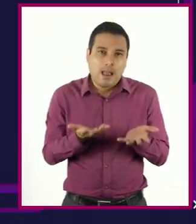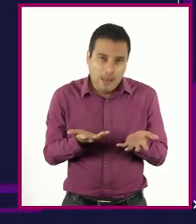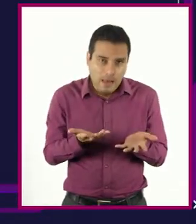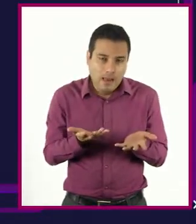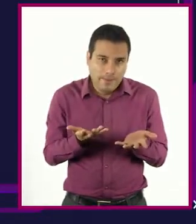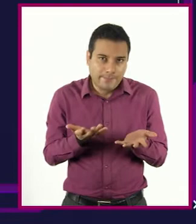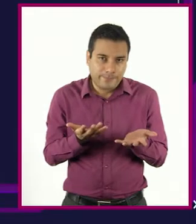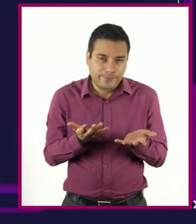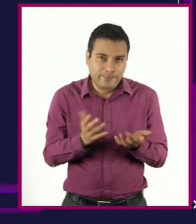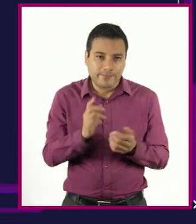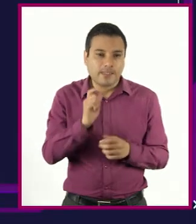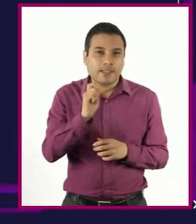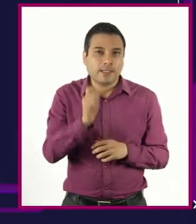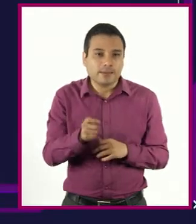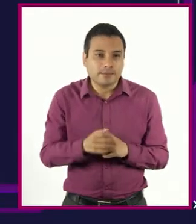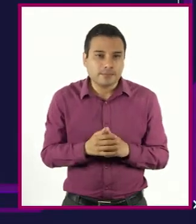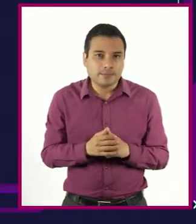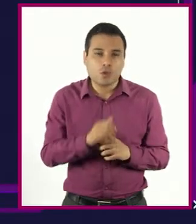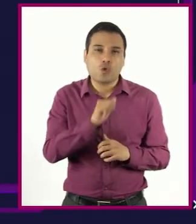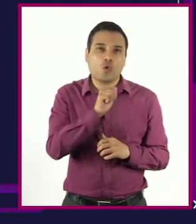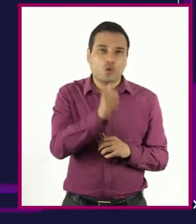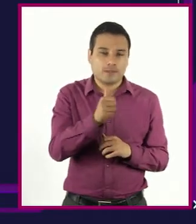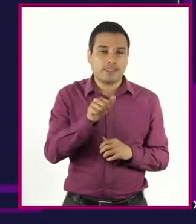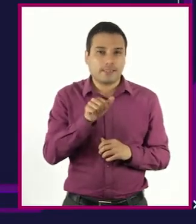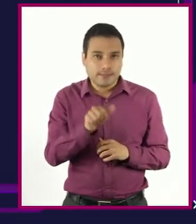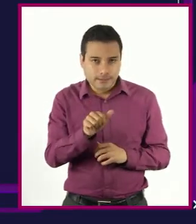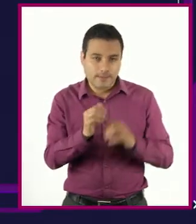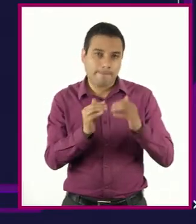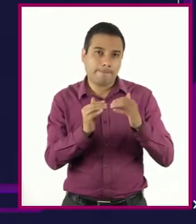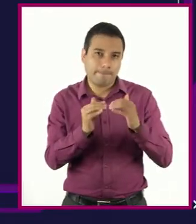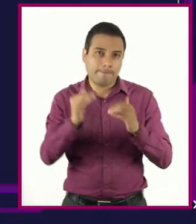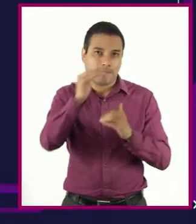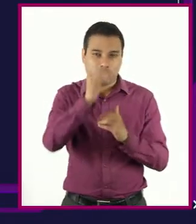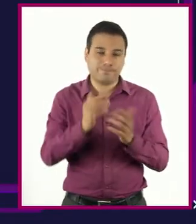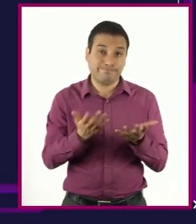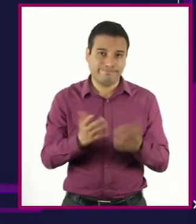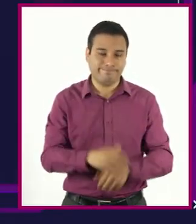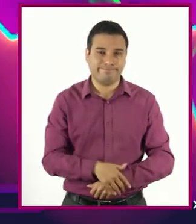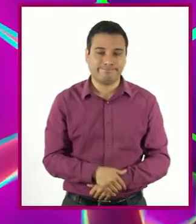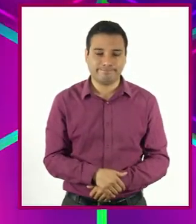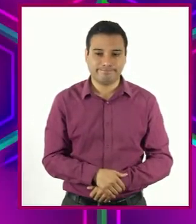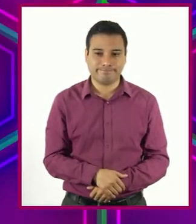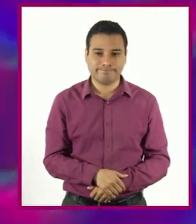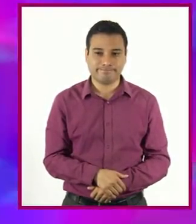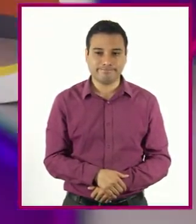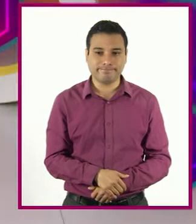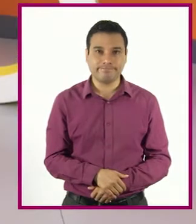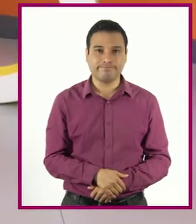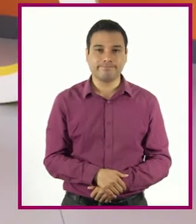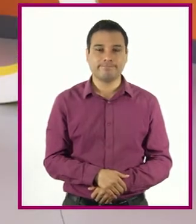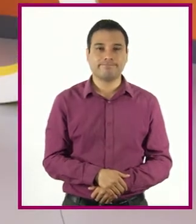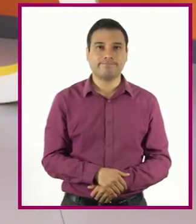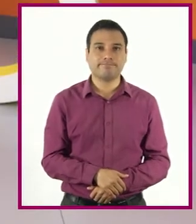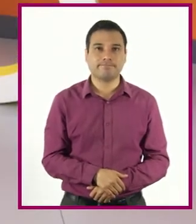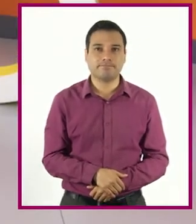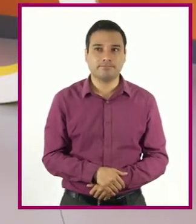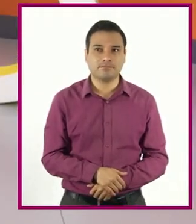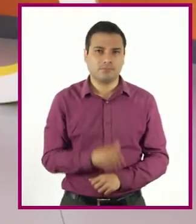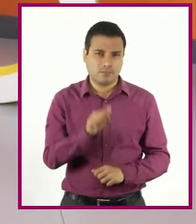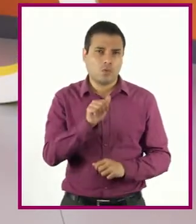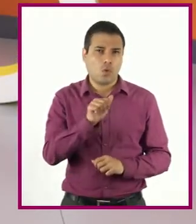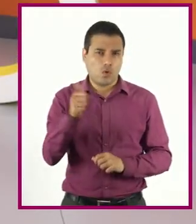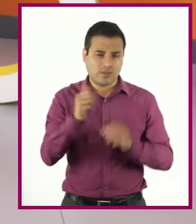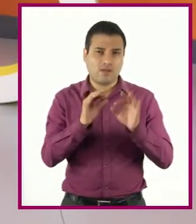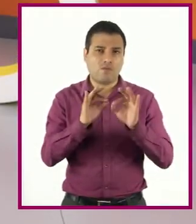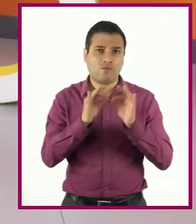se concluye que 11 16avos es mayor que 8 12avos. Una tercera forma de